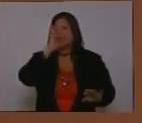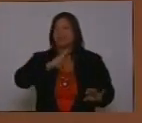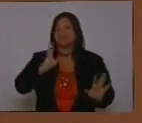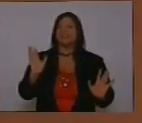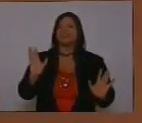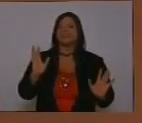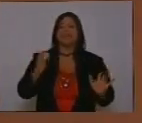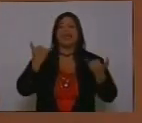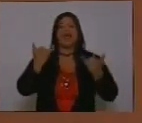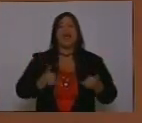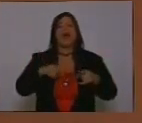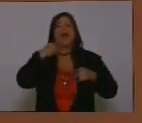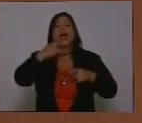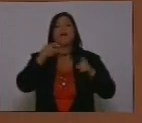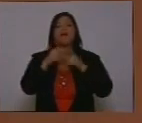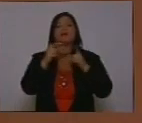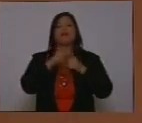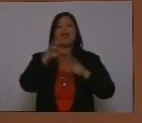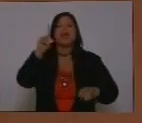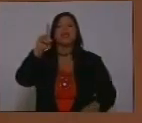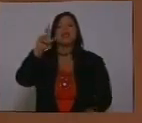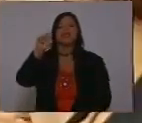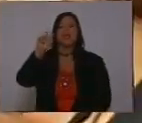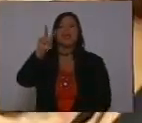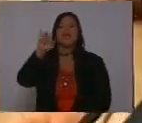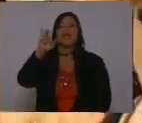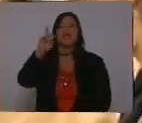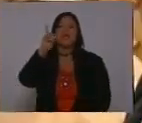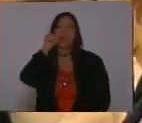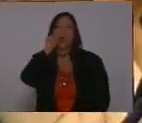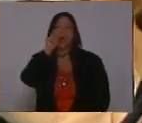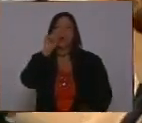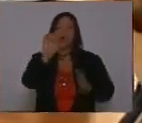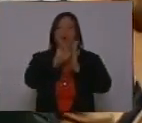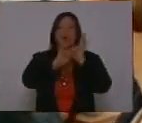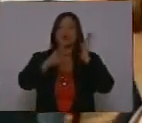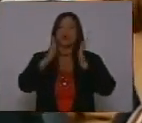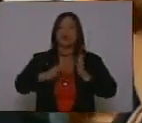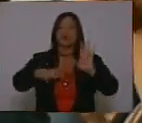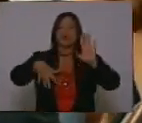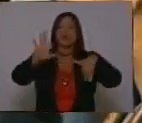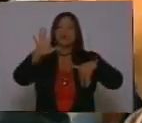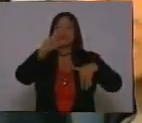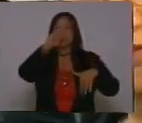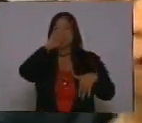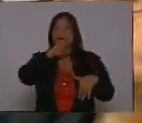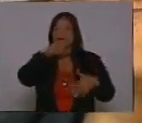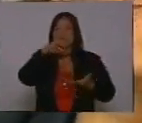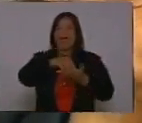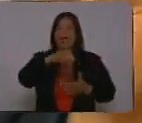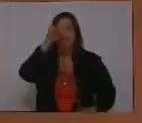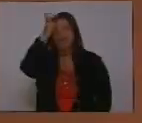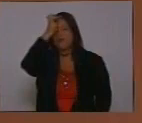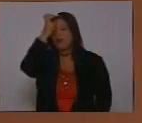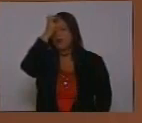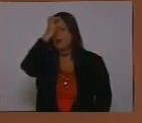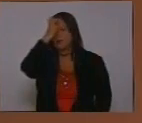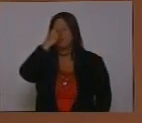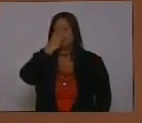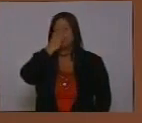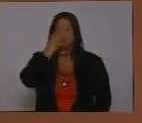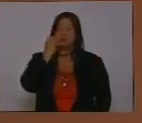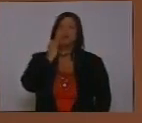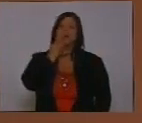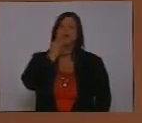Tiene la palabra David Díaz, constituyente de 19 años del Estado Falcón.